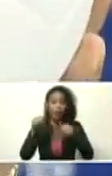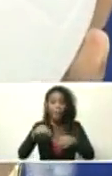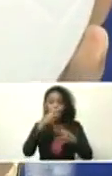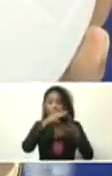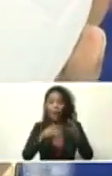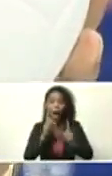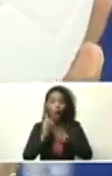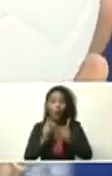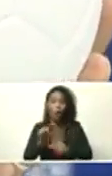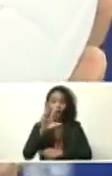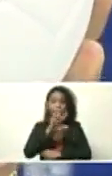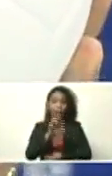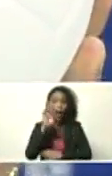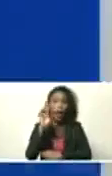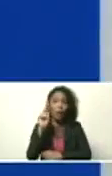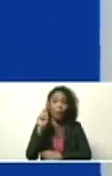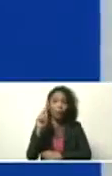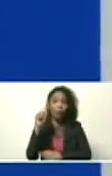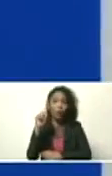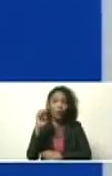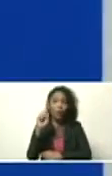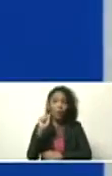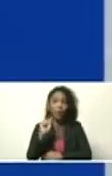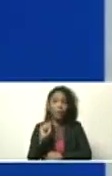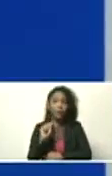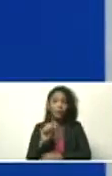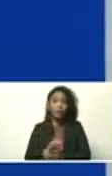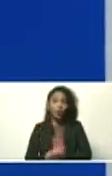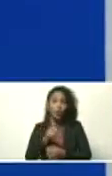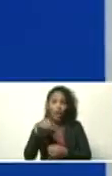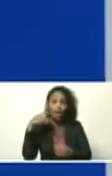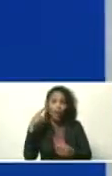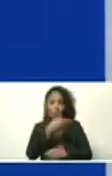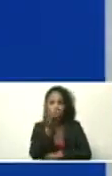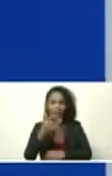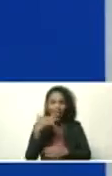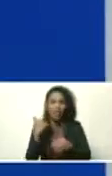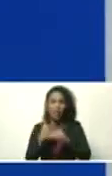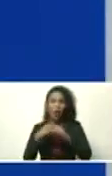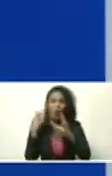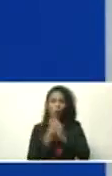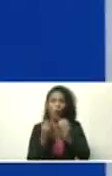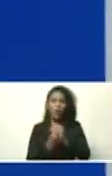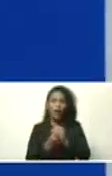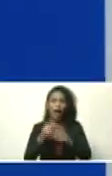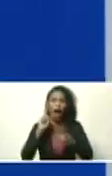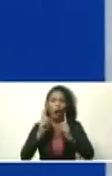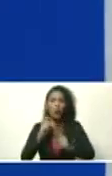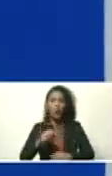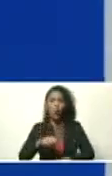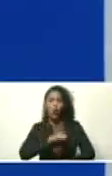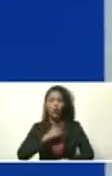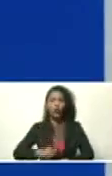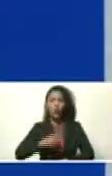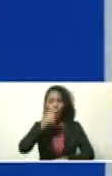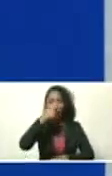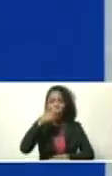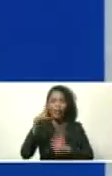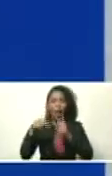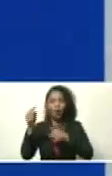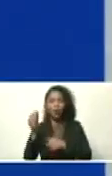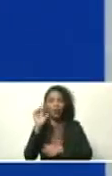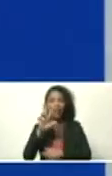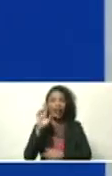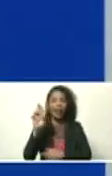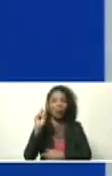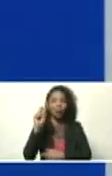algunos. 3R.net. 3R.net. Son jodedores, ¿vale? A uno le ponen super bigote, al otro 3R.net. Bueno, presidente, es